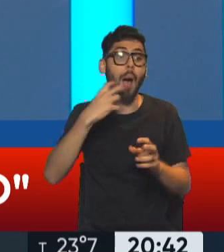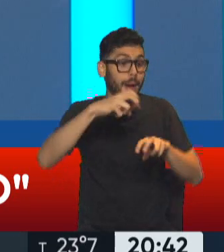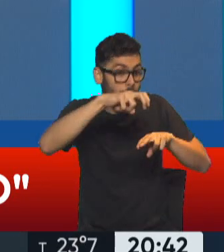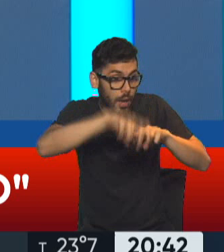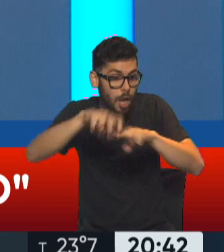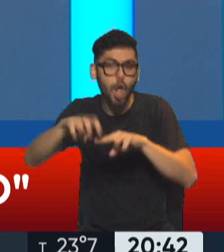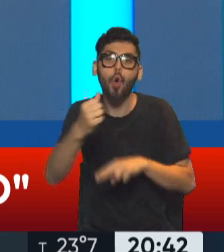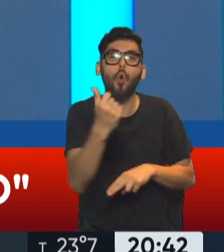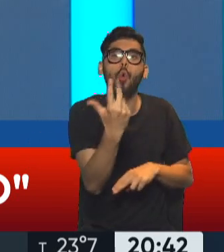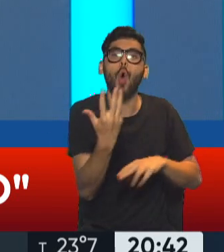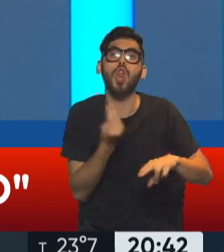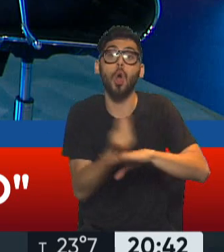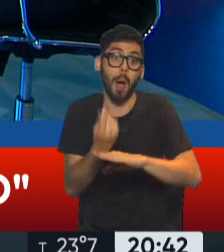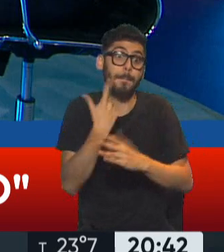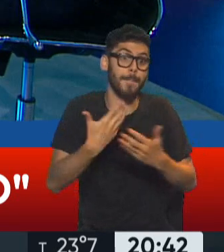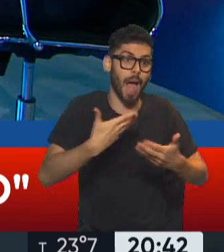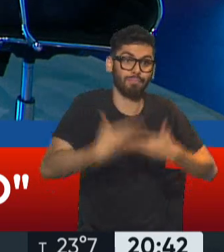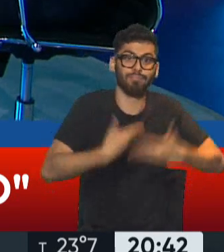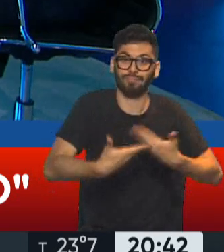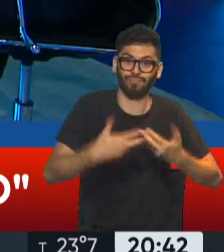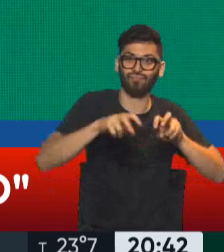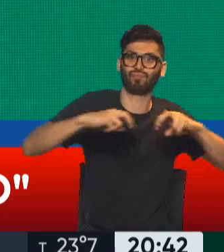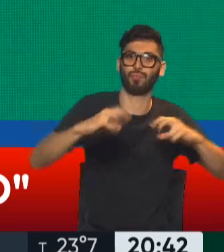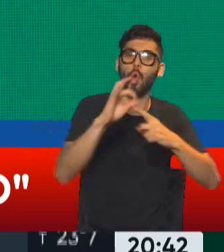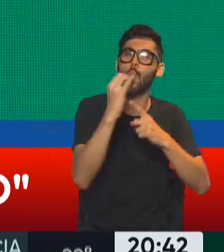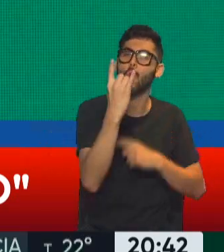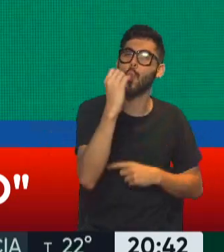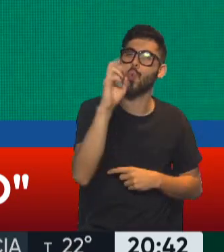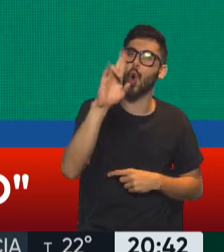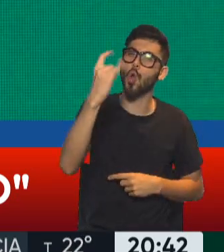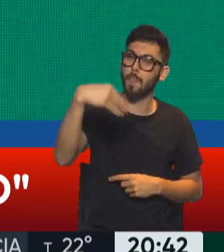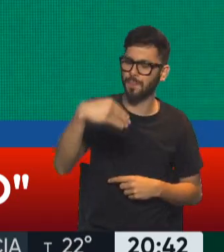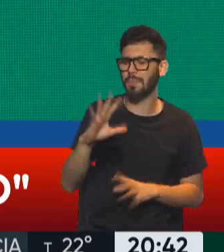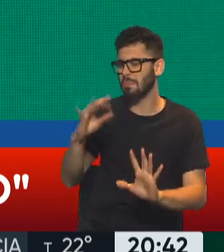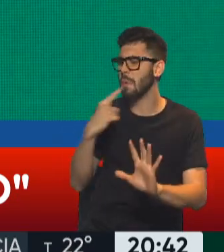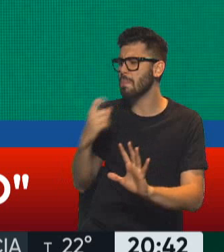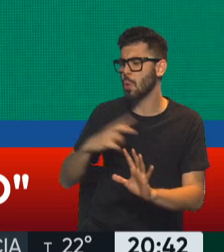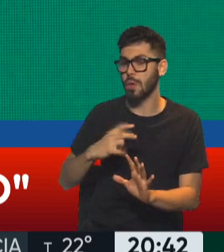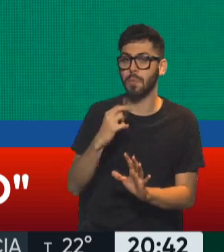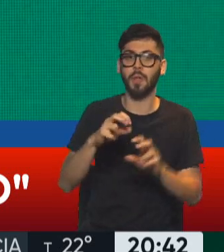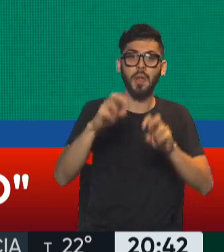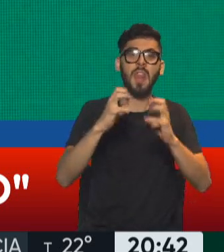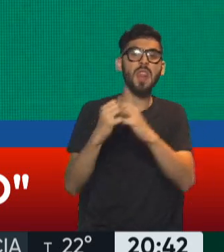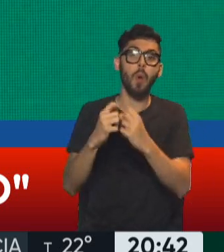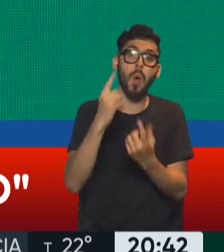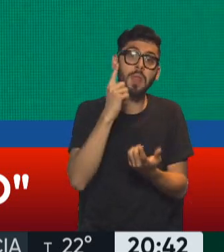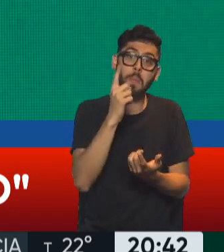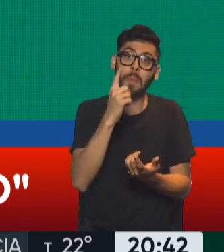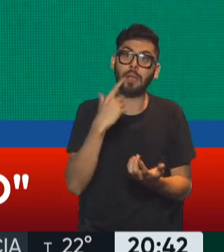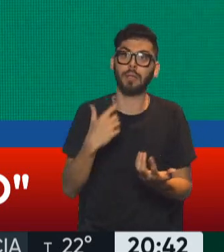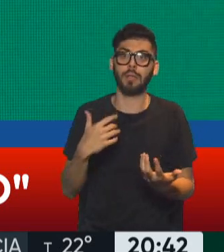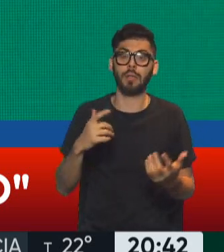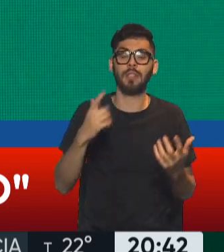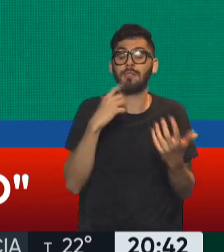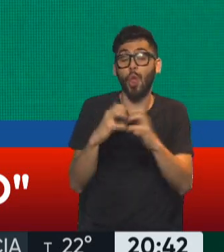el quórum y el funcionamiento que necesitamos. Carmela. Una pregunta personal, porque en el debate pareciera que hay mucho más para perder que ganar, en general por el